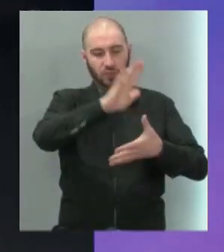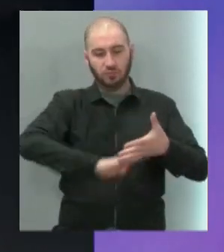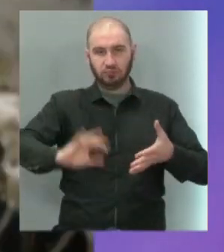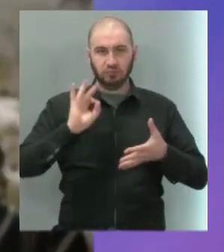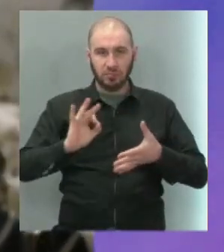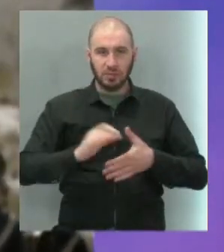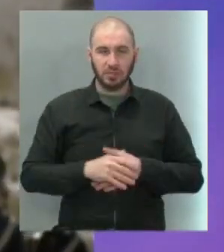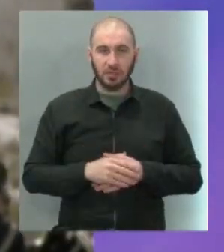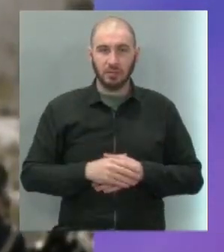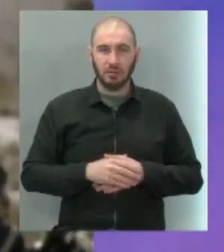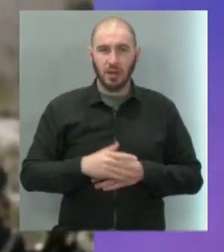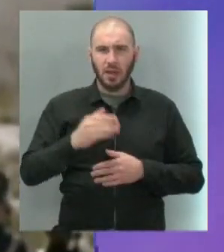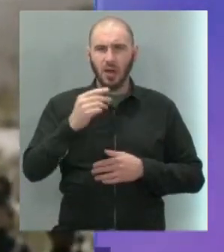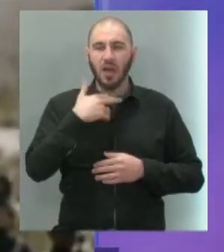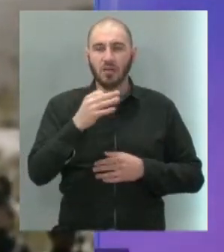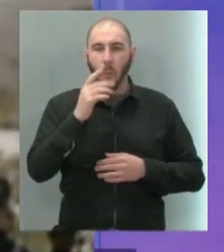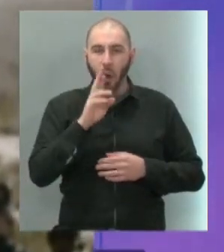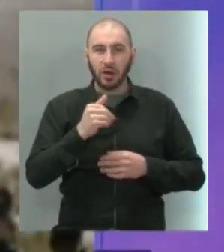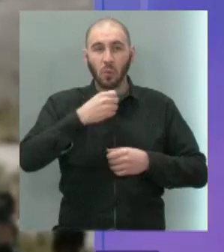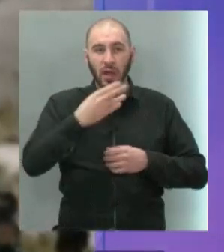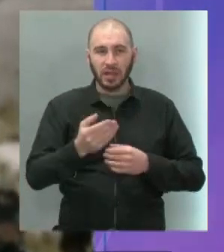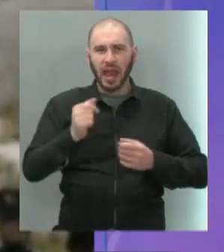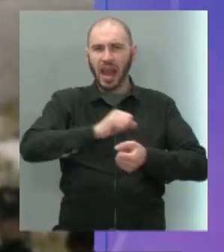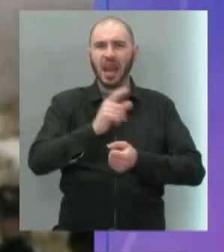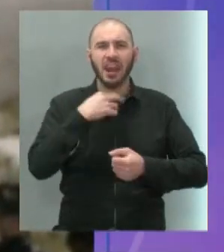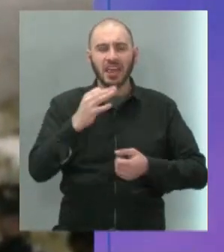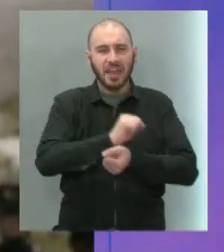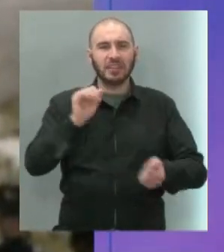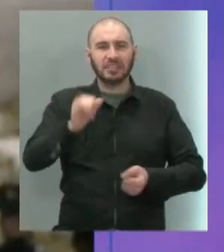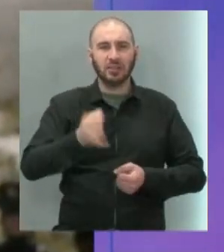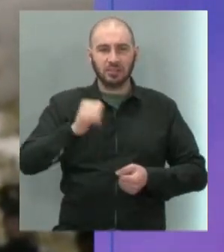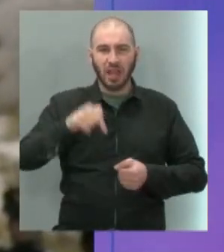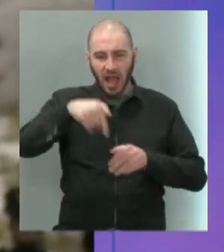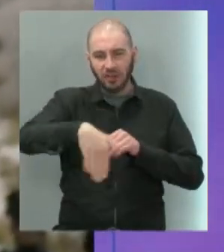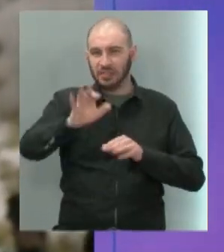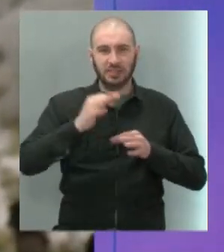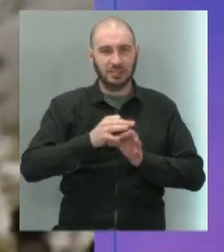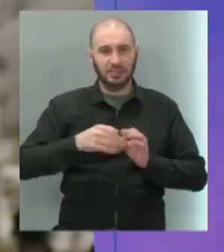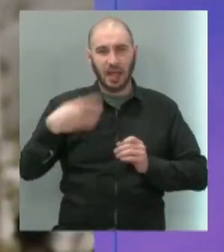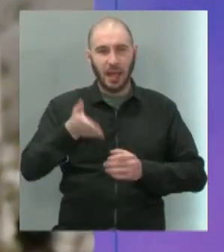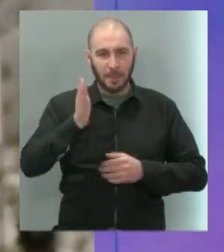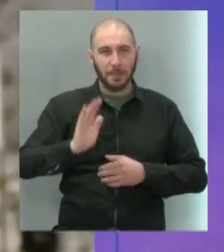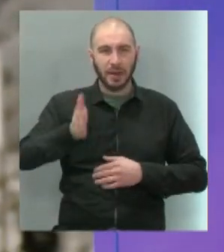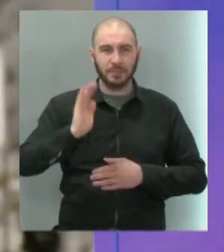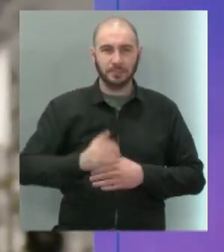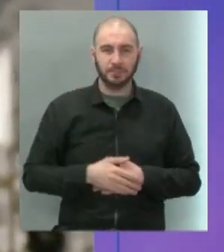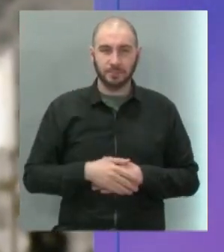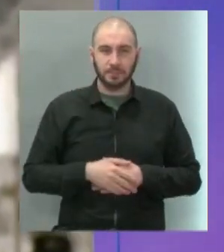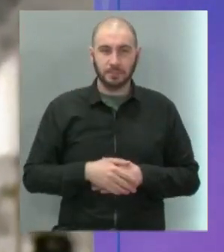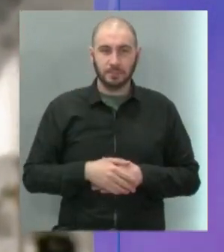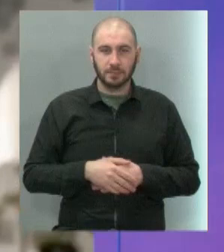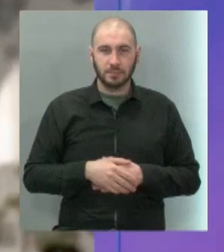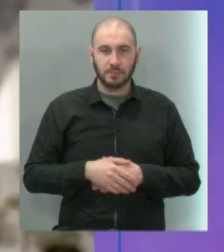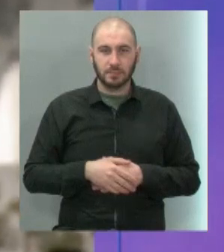continente. Porque cualquier hijo de mujer merece ser libre de una vez y para siempre.